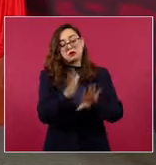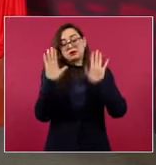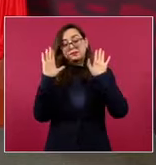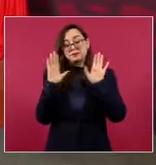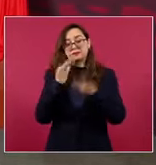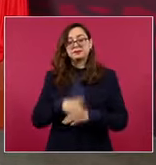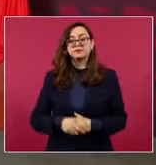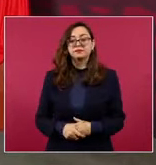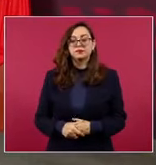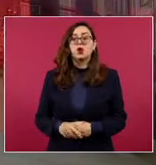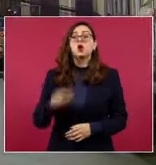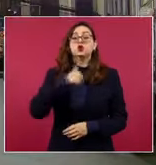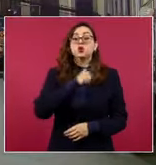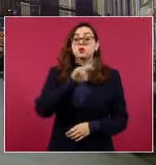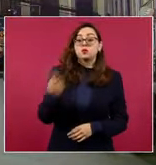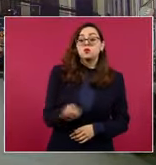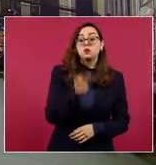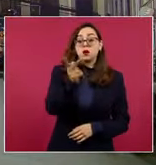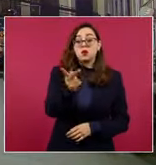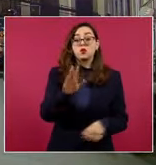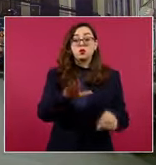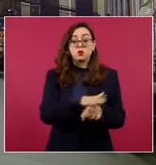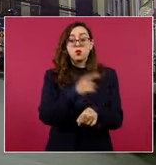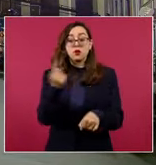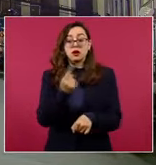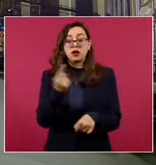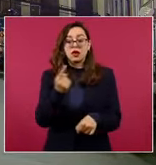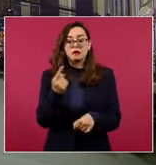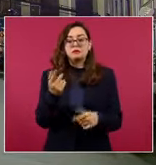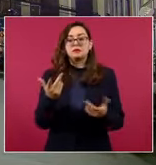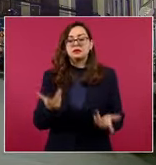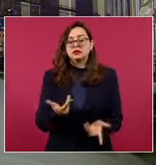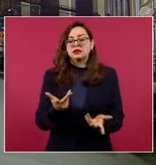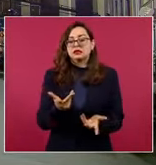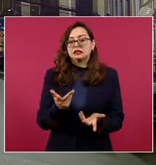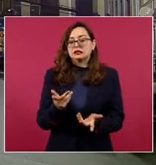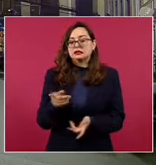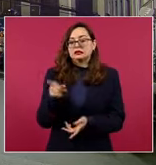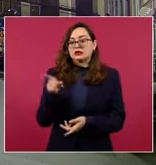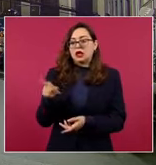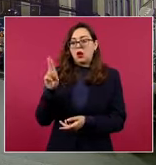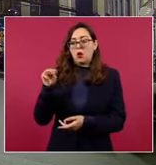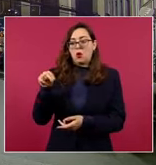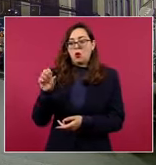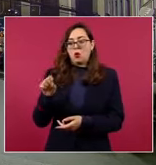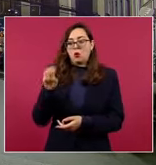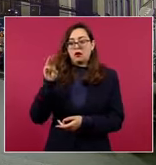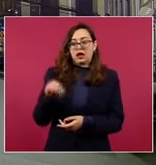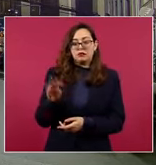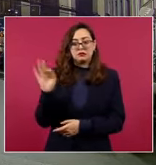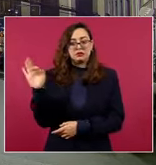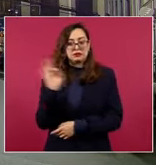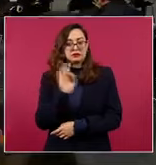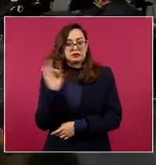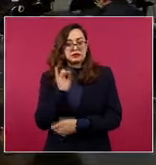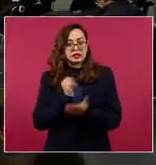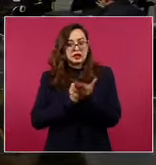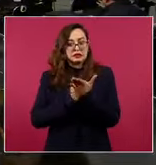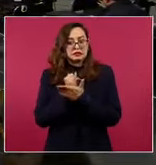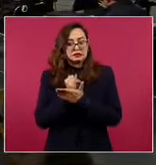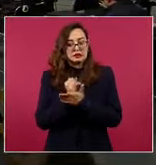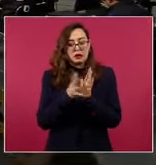había mencionado usted que pues tenía el conocimiento de que se actuaba con rectitud en caso de que la UNAM pues determine que sí hubo